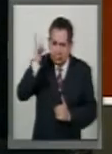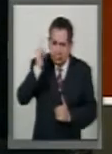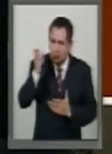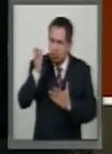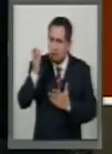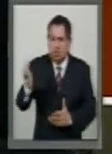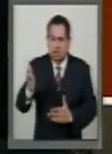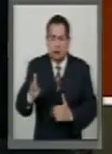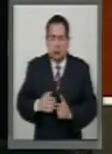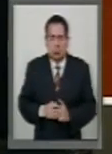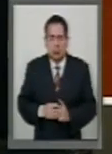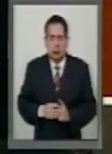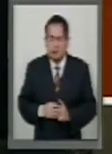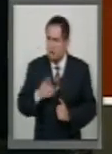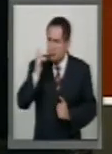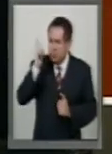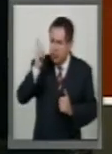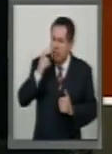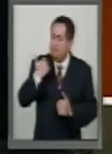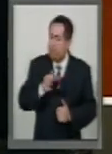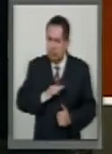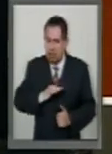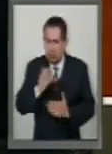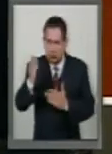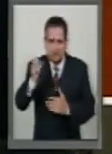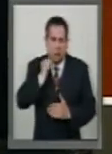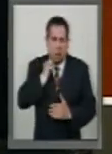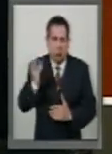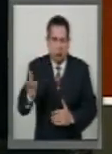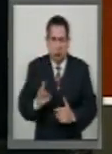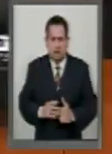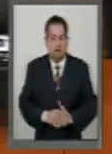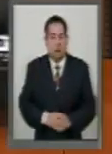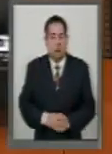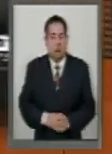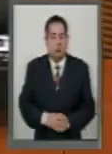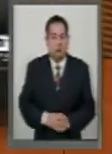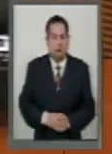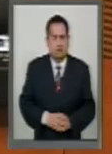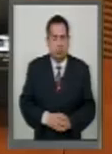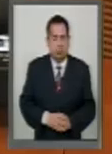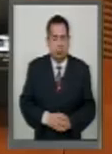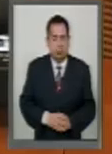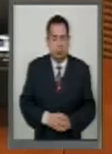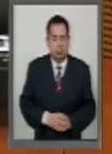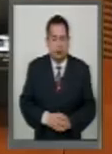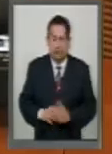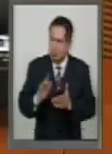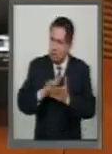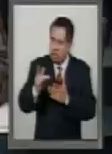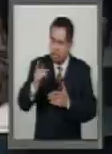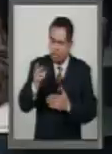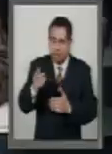tarea que emprende. Felicidades, senador. Gracias, senador. Ahora tiene la